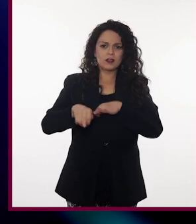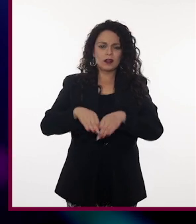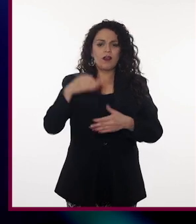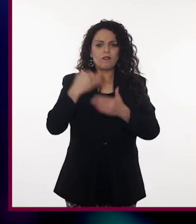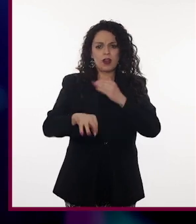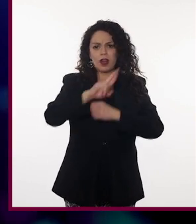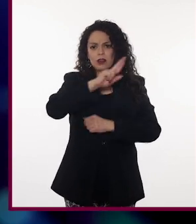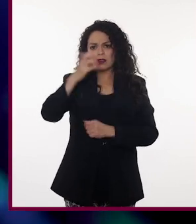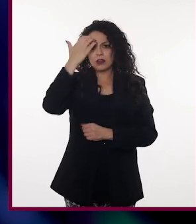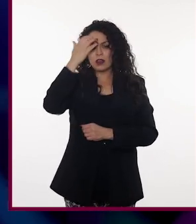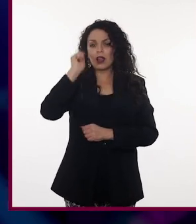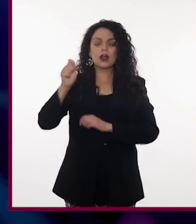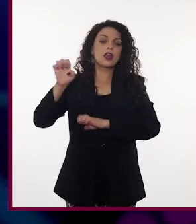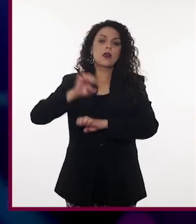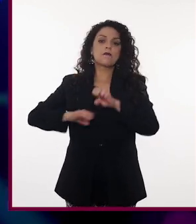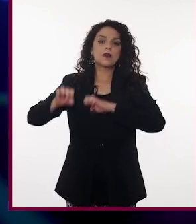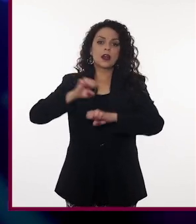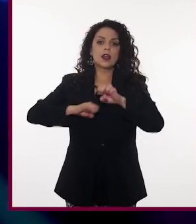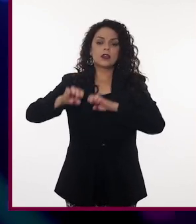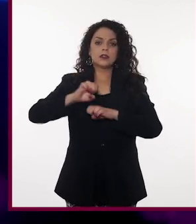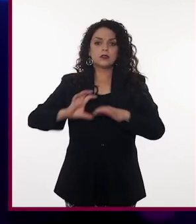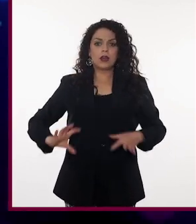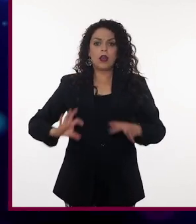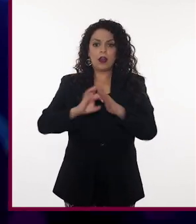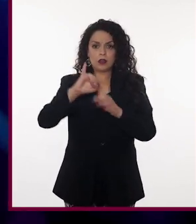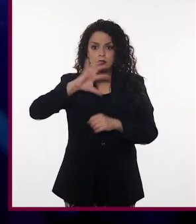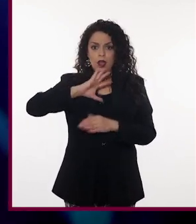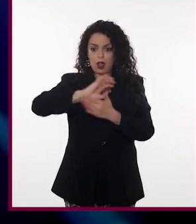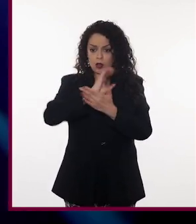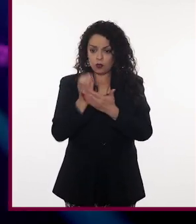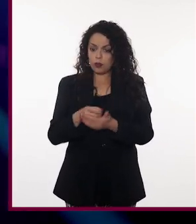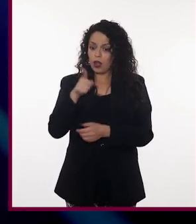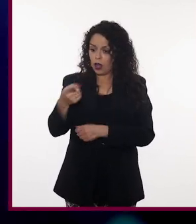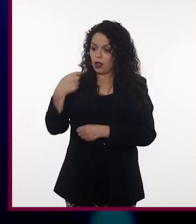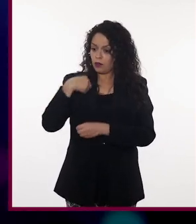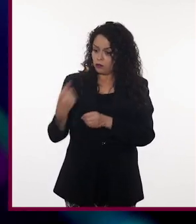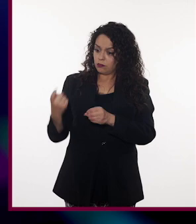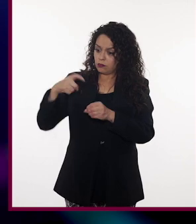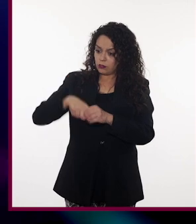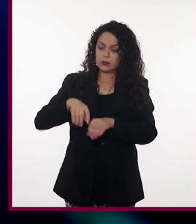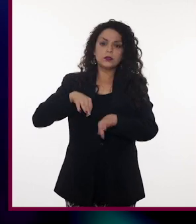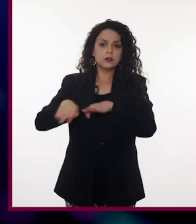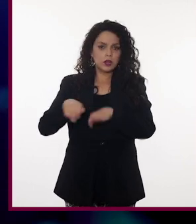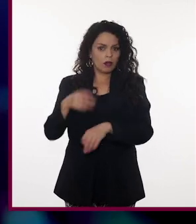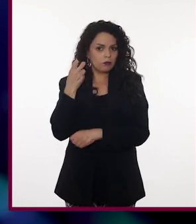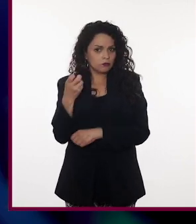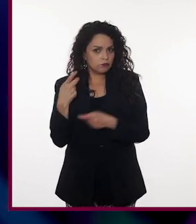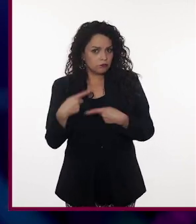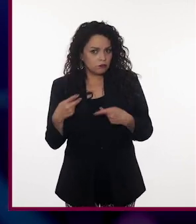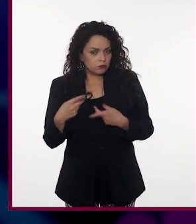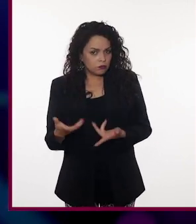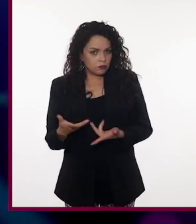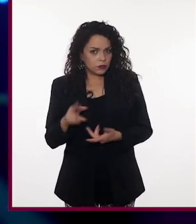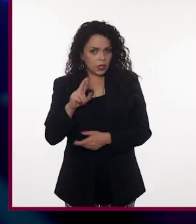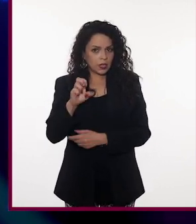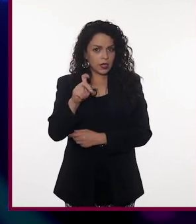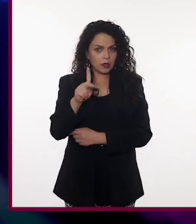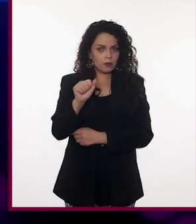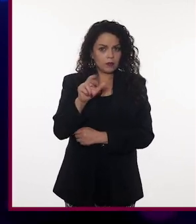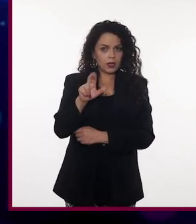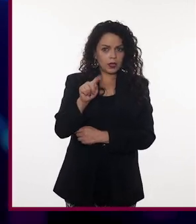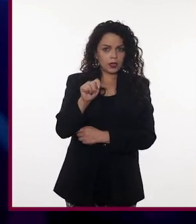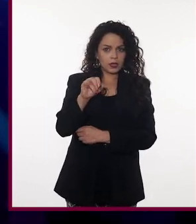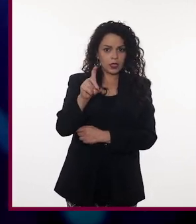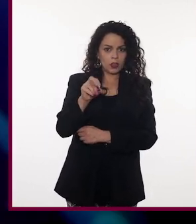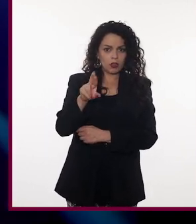por parte de las empresas de una relación laboral, de que son empleadoras de estos repartidores, implica de